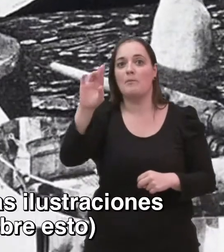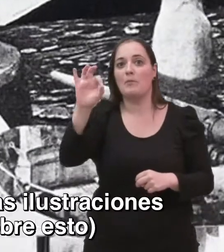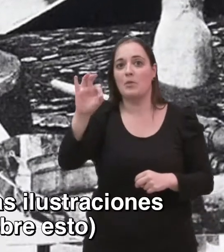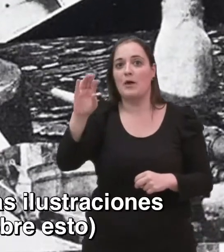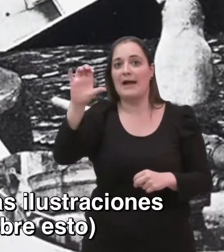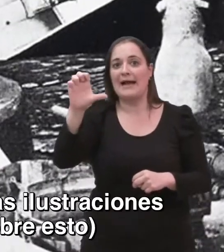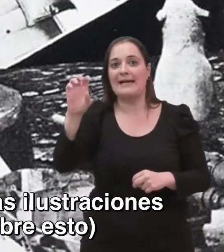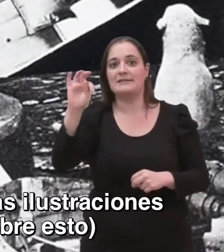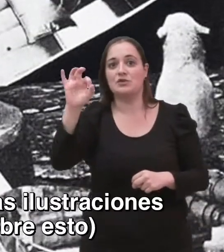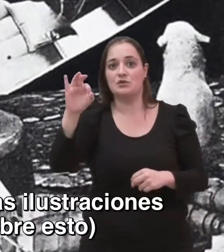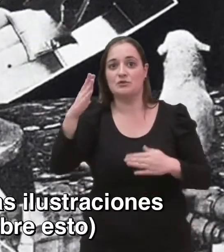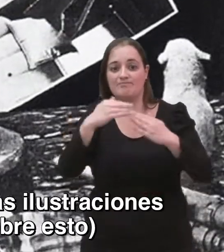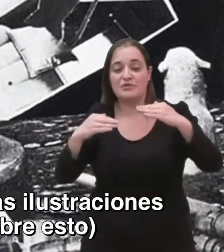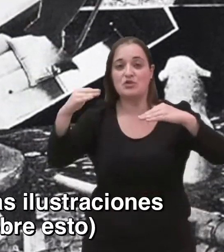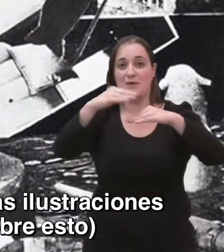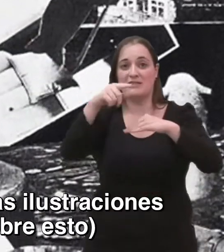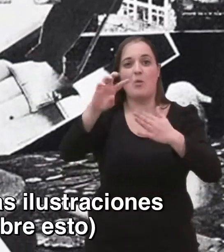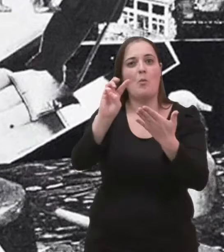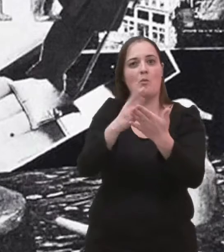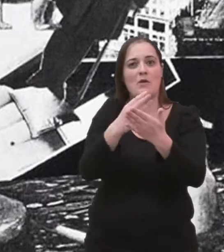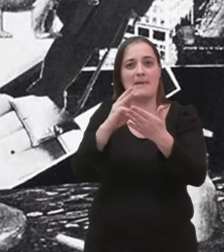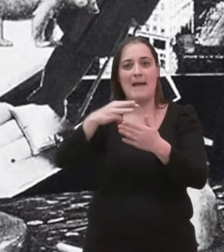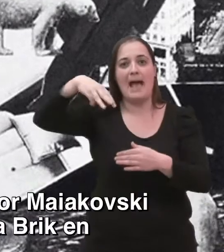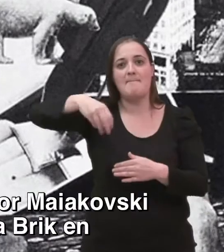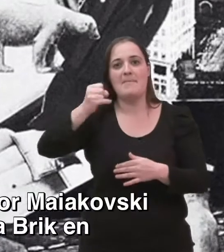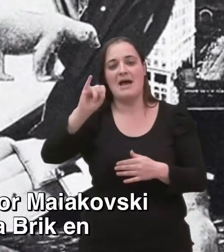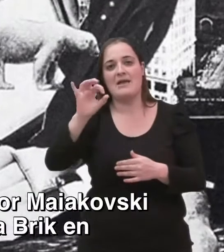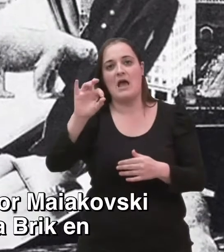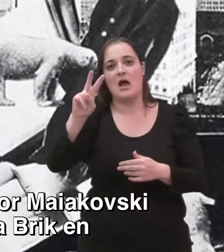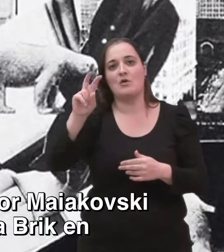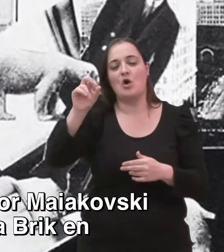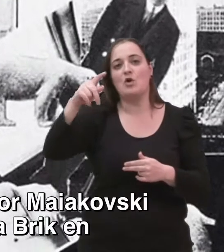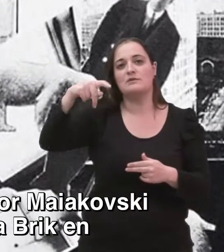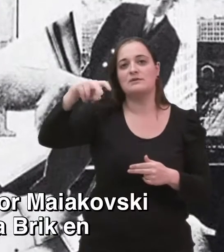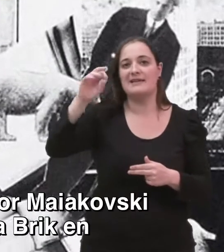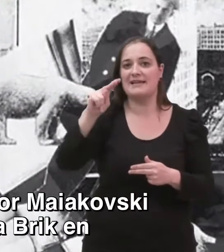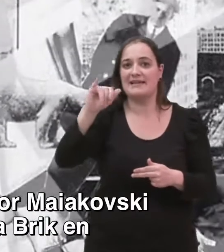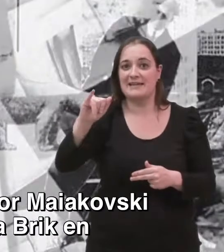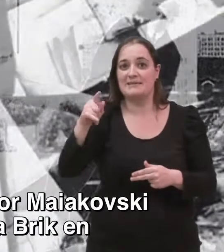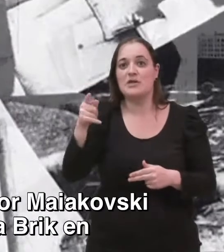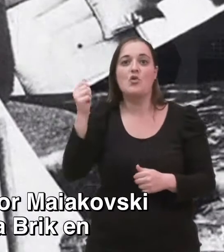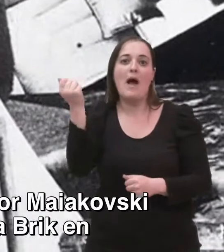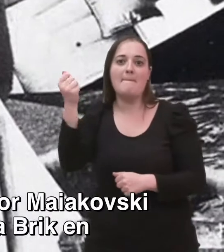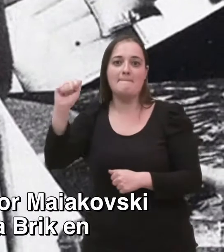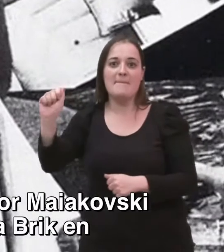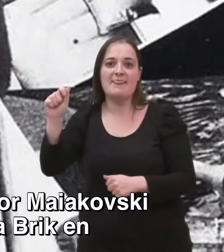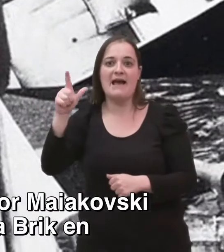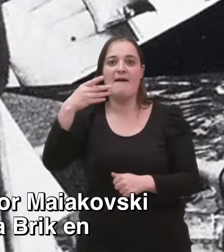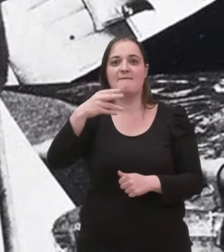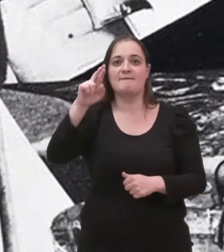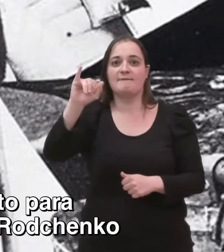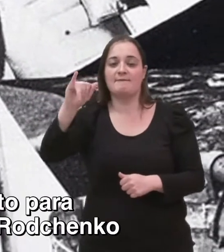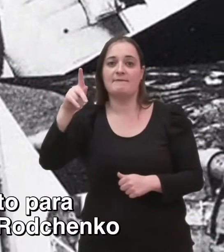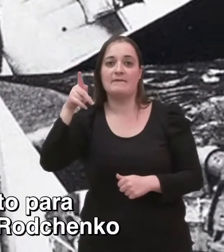las ilustraciones para Proeto, sobre esto. El poema dedicado por Mayakovsky a su amada Lilia